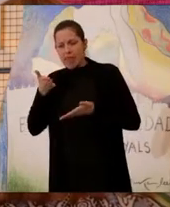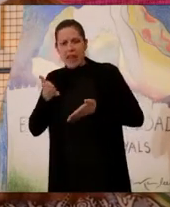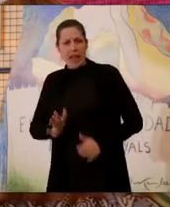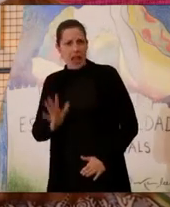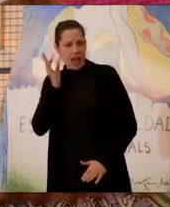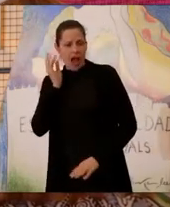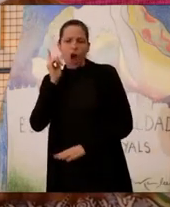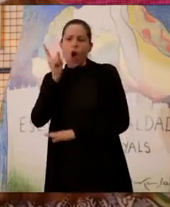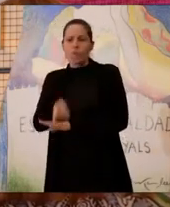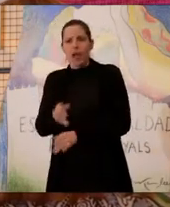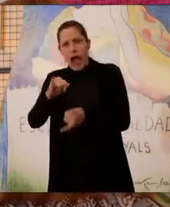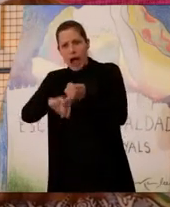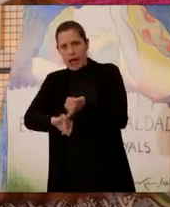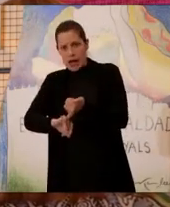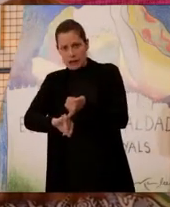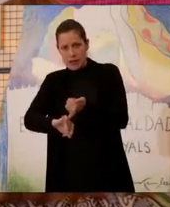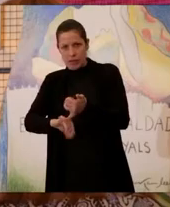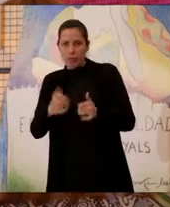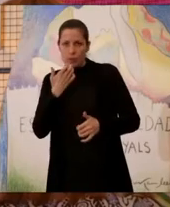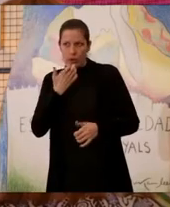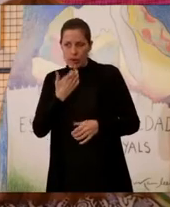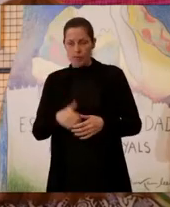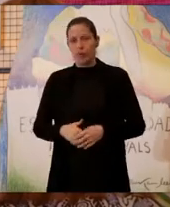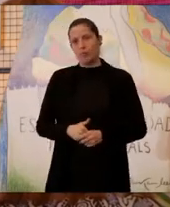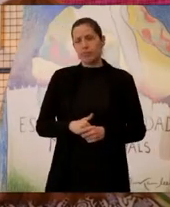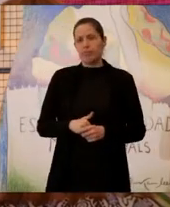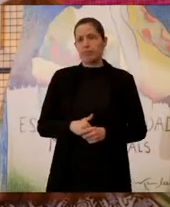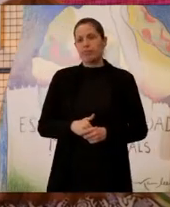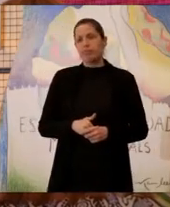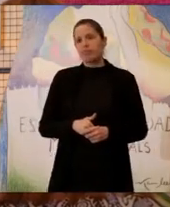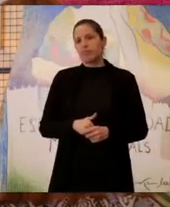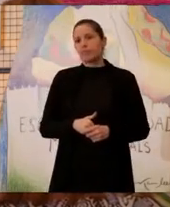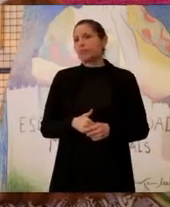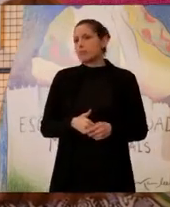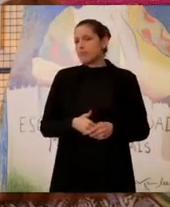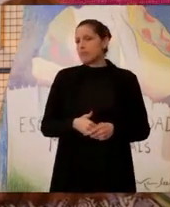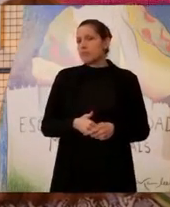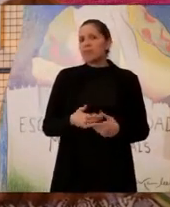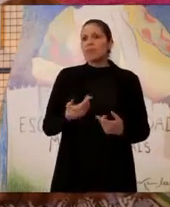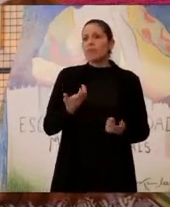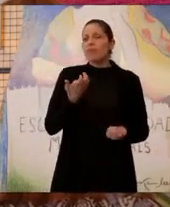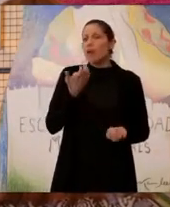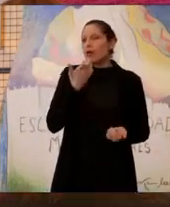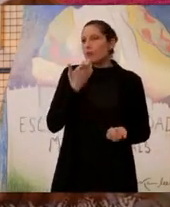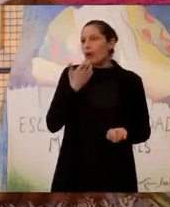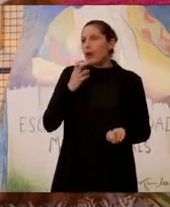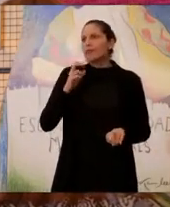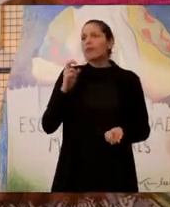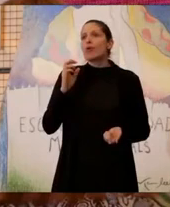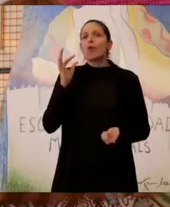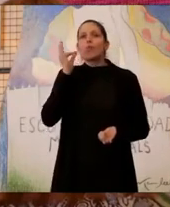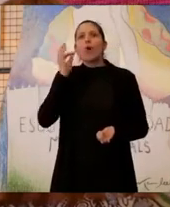ya no están o están minoritariamente pueden estar Pues todavía en las mujeres que proceden de otras culturas